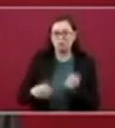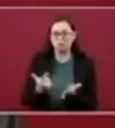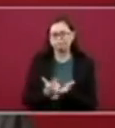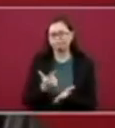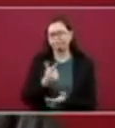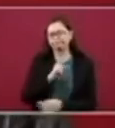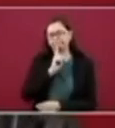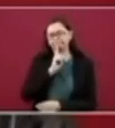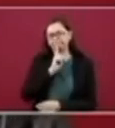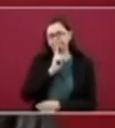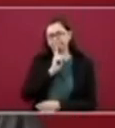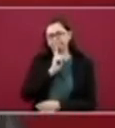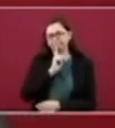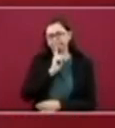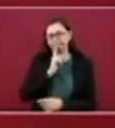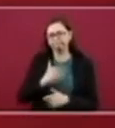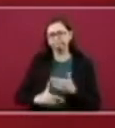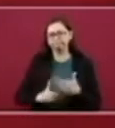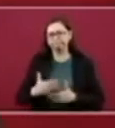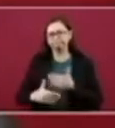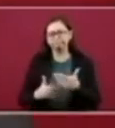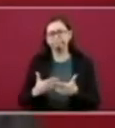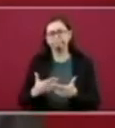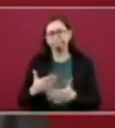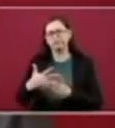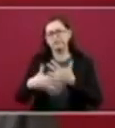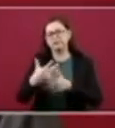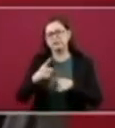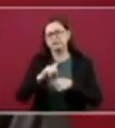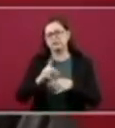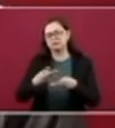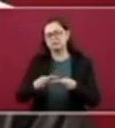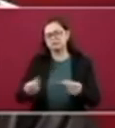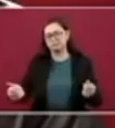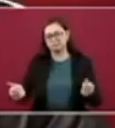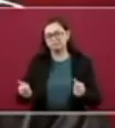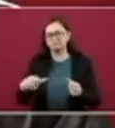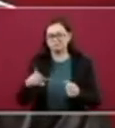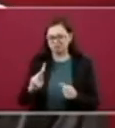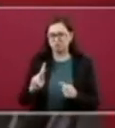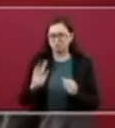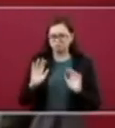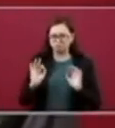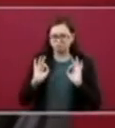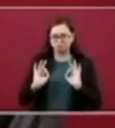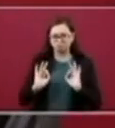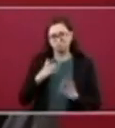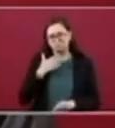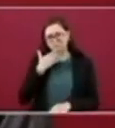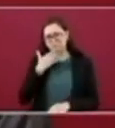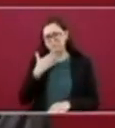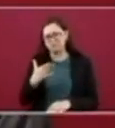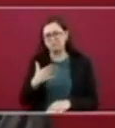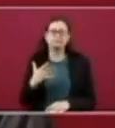El presidente Andrés Manuel López Obrador anunció que la termoeléctrica en Huexca sí va, ya que la consulta ciudadana arrojó como resultado que